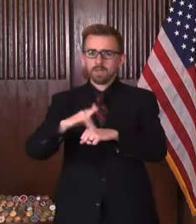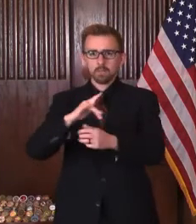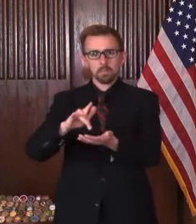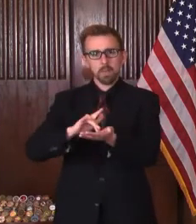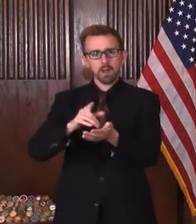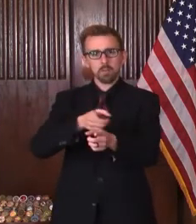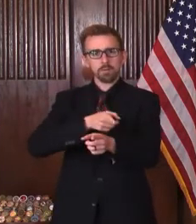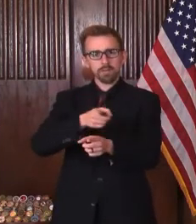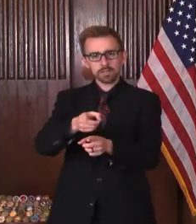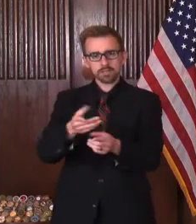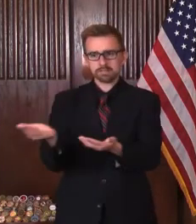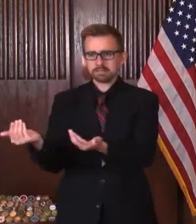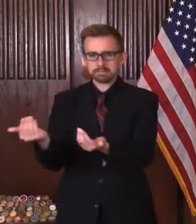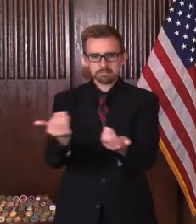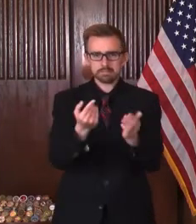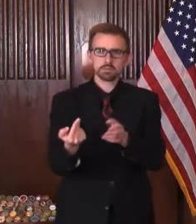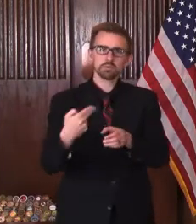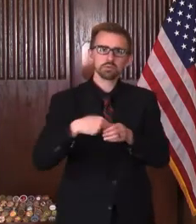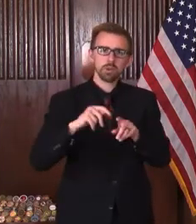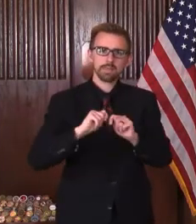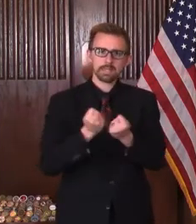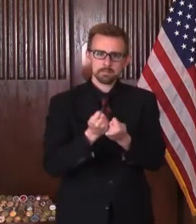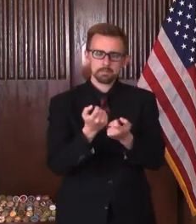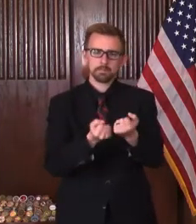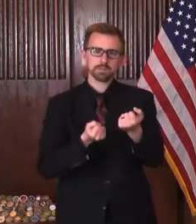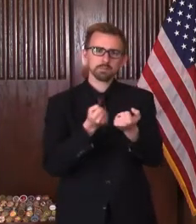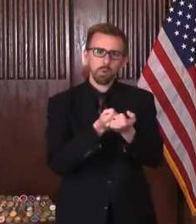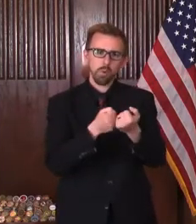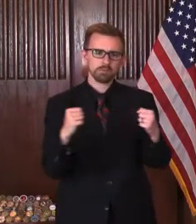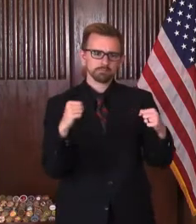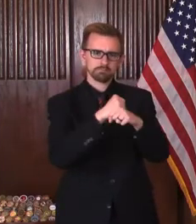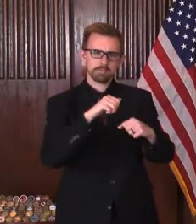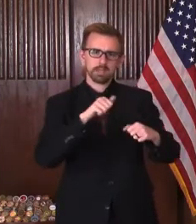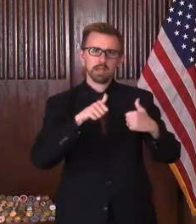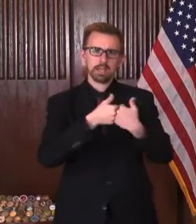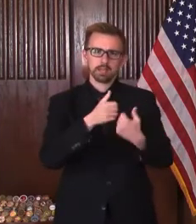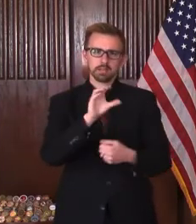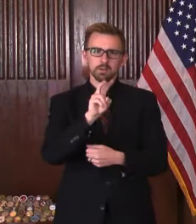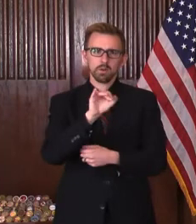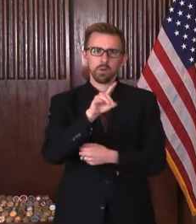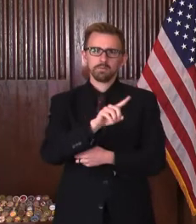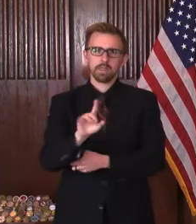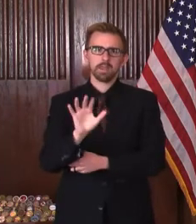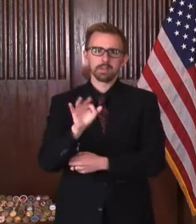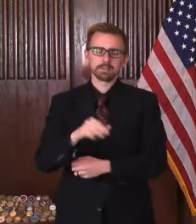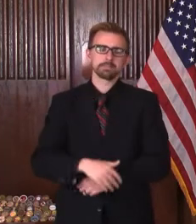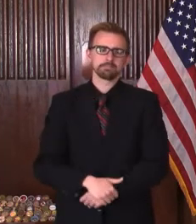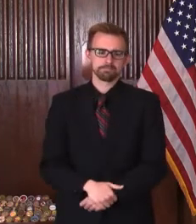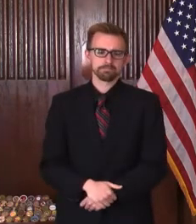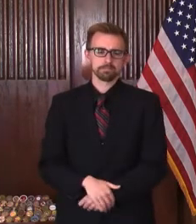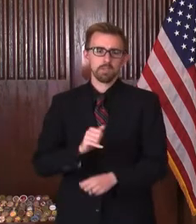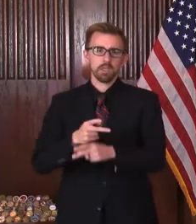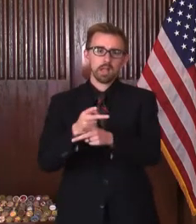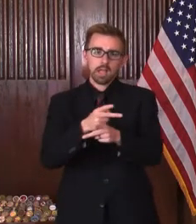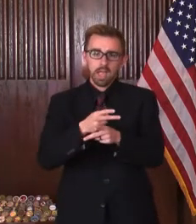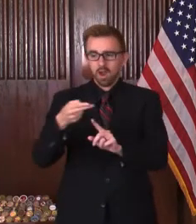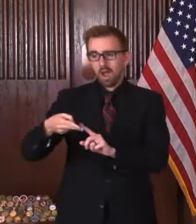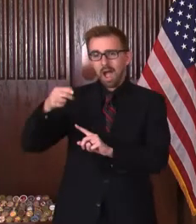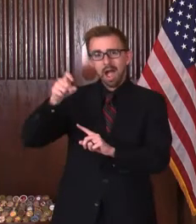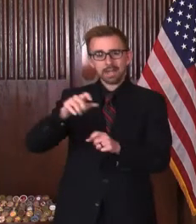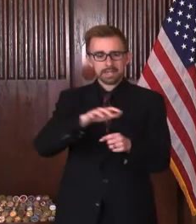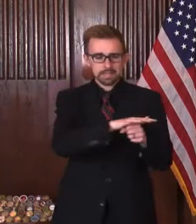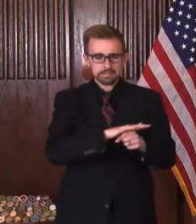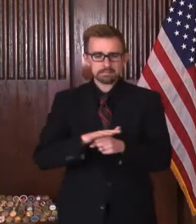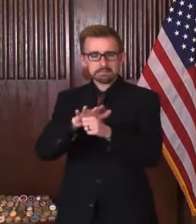y los agravantes que demuestra esta enfermedad. Pues digamos que si, por poner un ejemplo, si a usted o a mí nos tose una persona